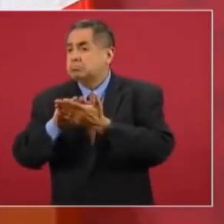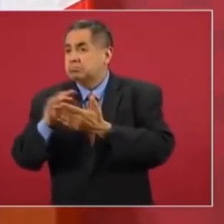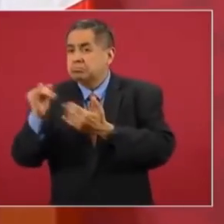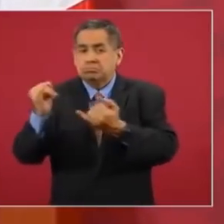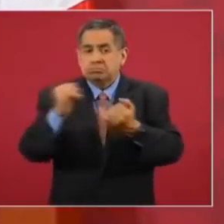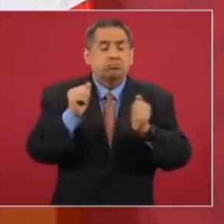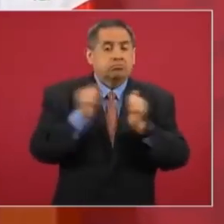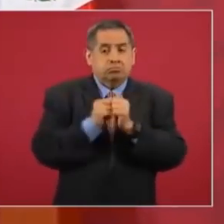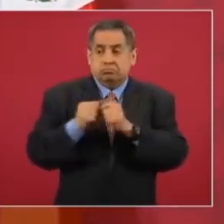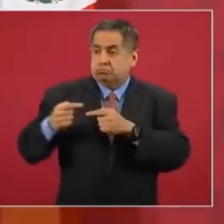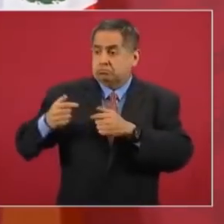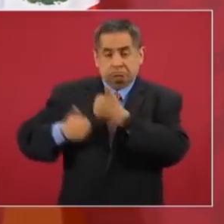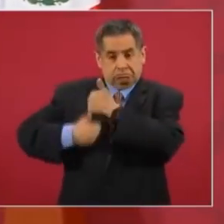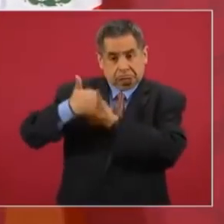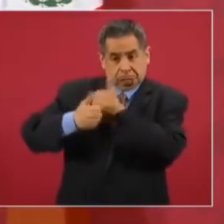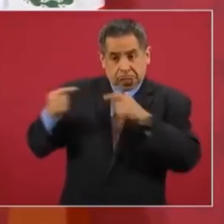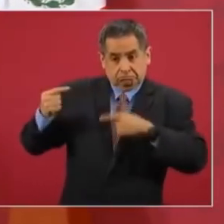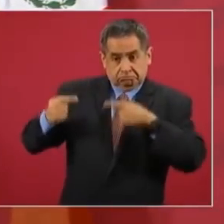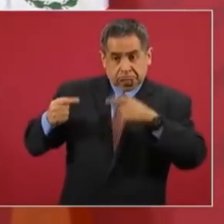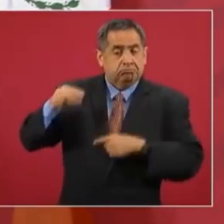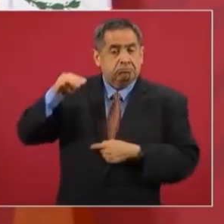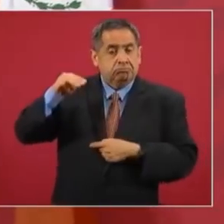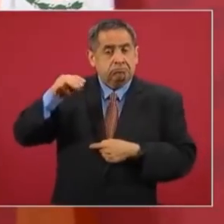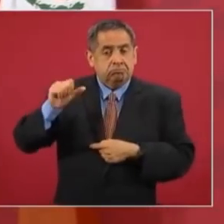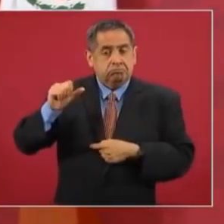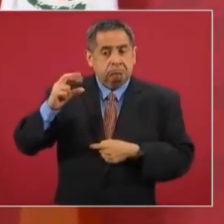con Marcelo